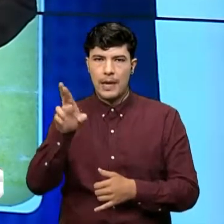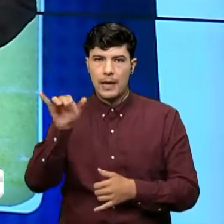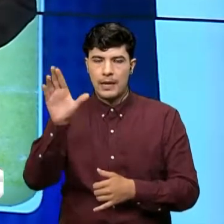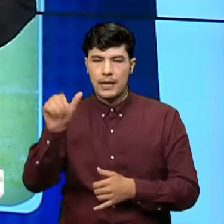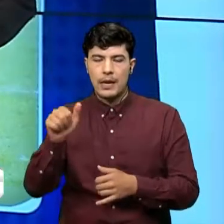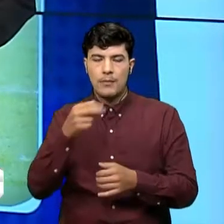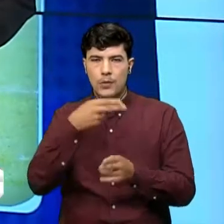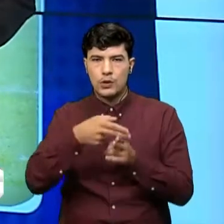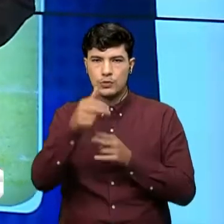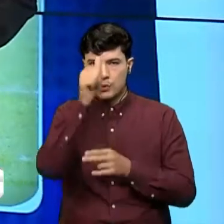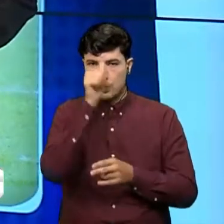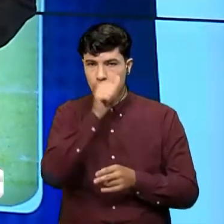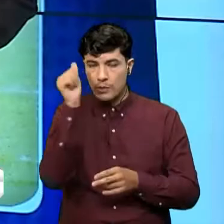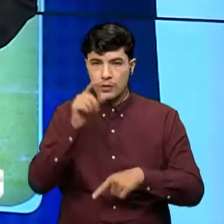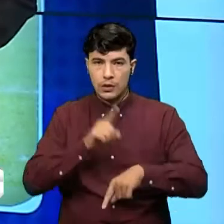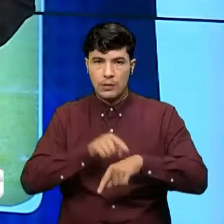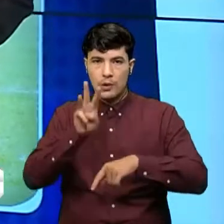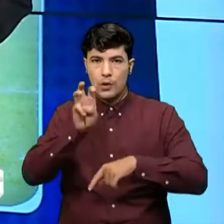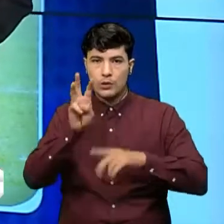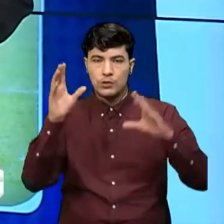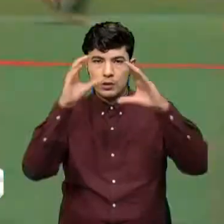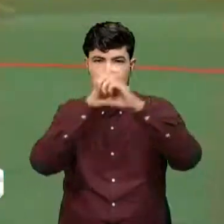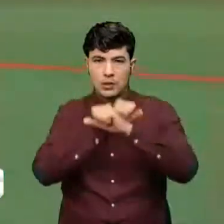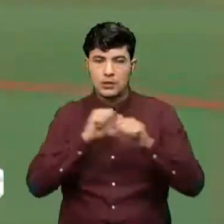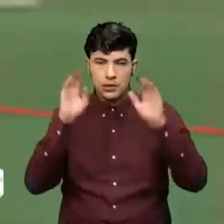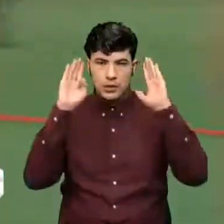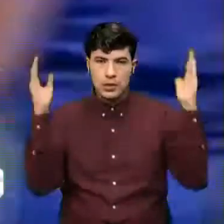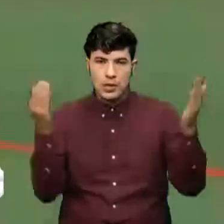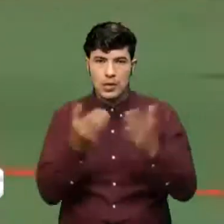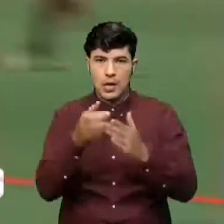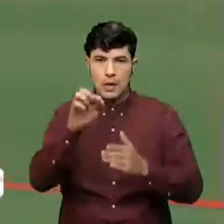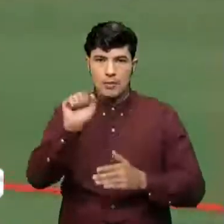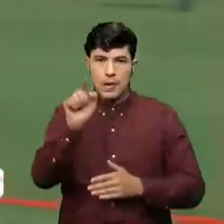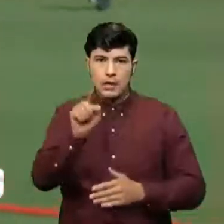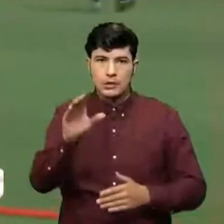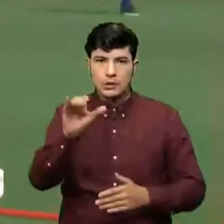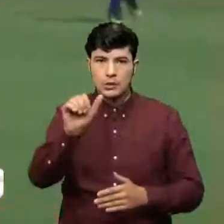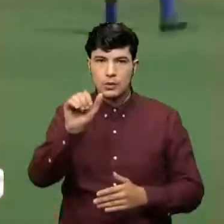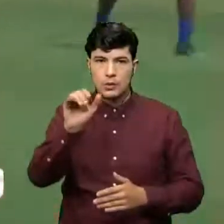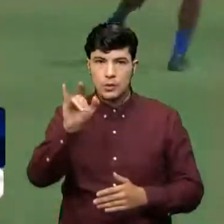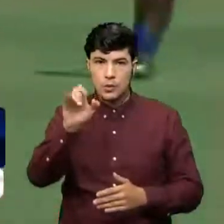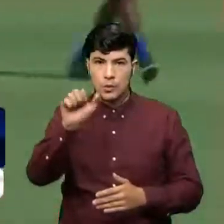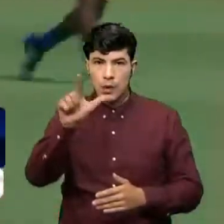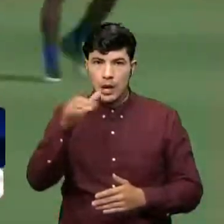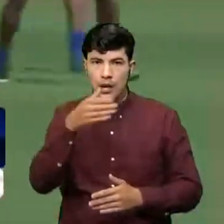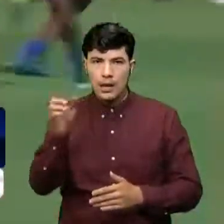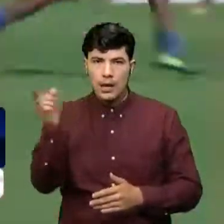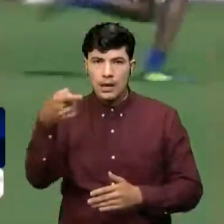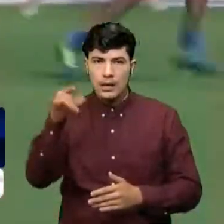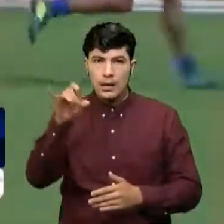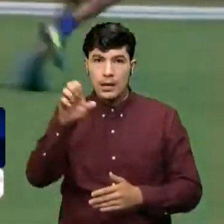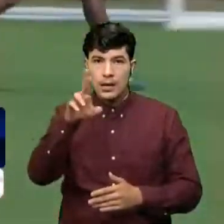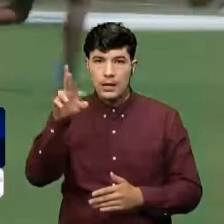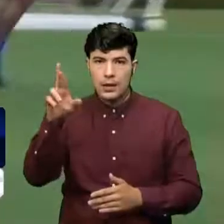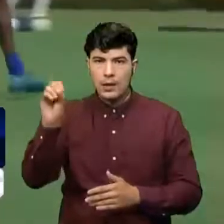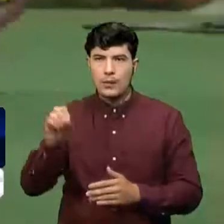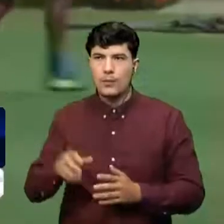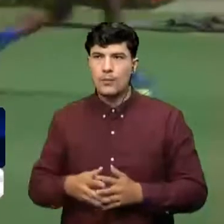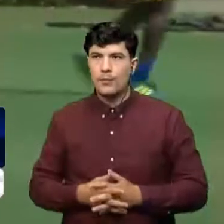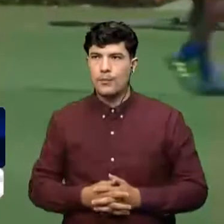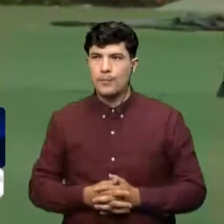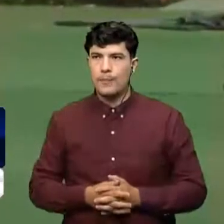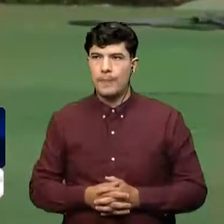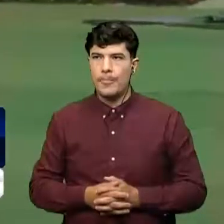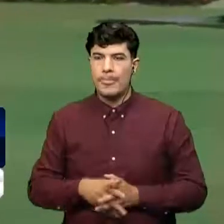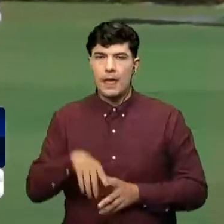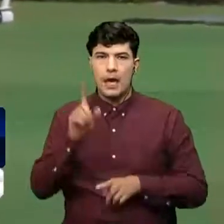las 8 de la noche en el estadio pascual guerrero en 7 fecha jugada de la liga águila bucaramanga suma 8 puntos y está por fuera de la tabla por